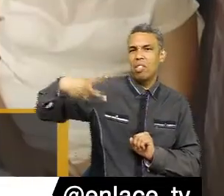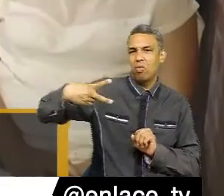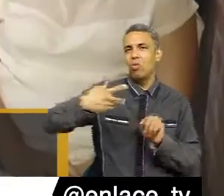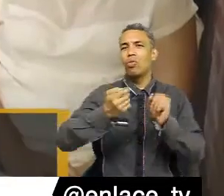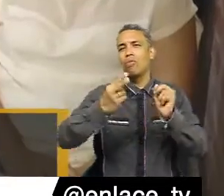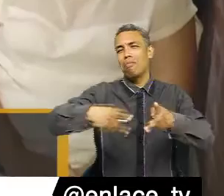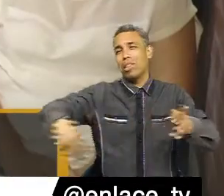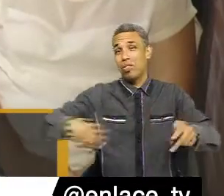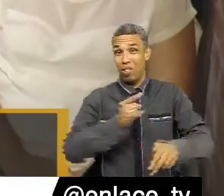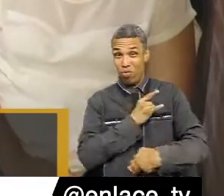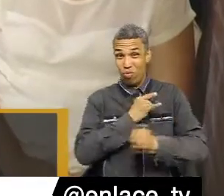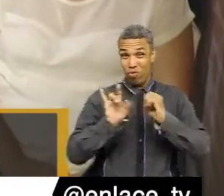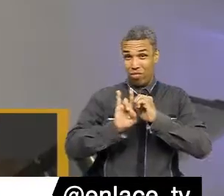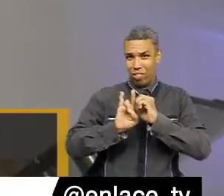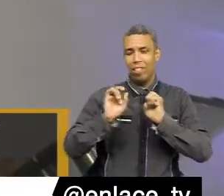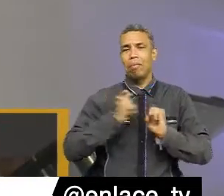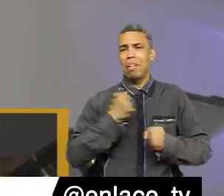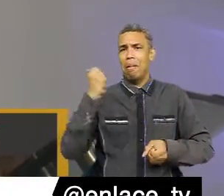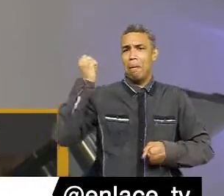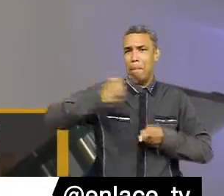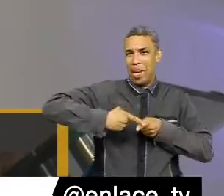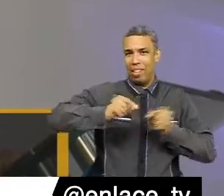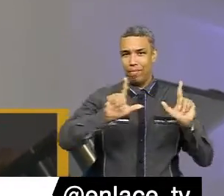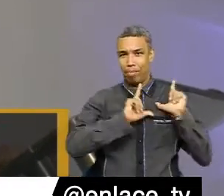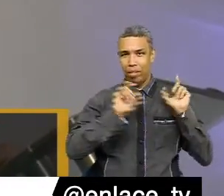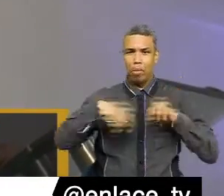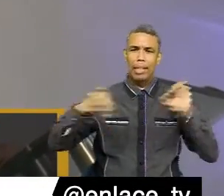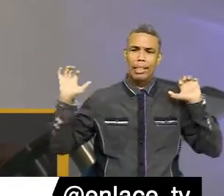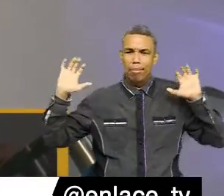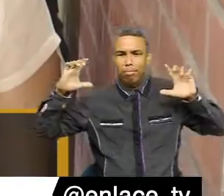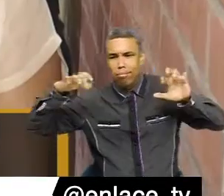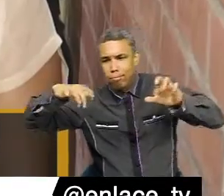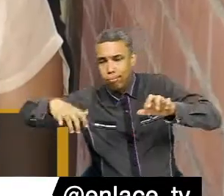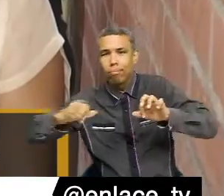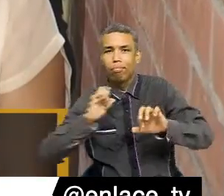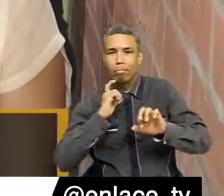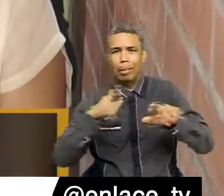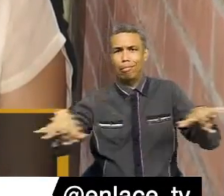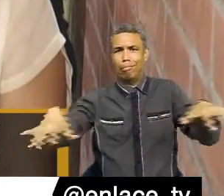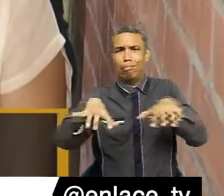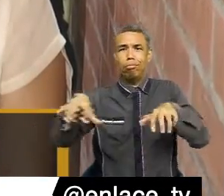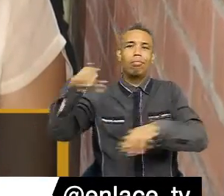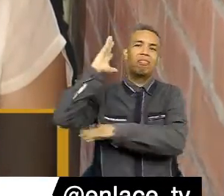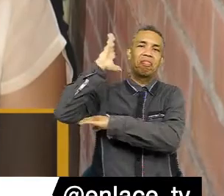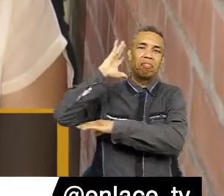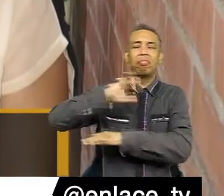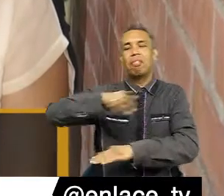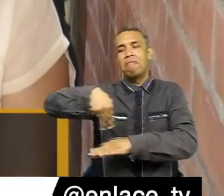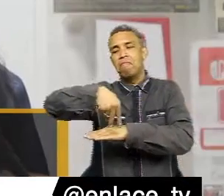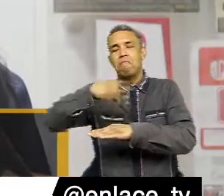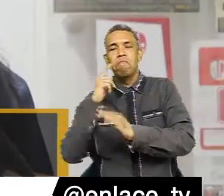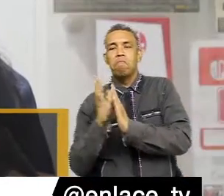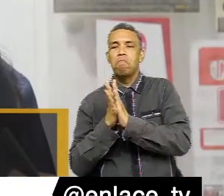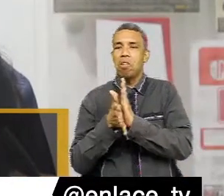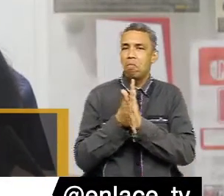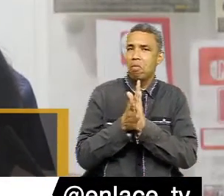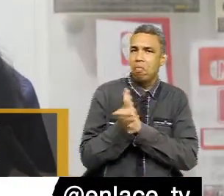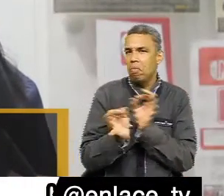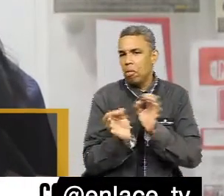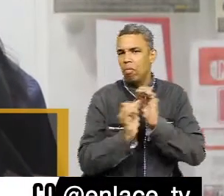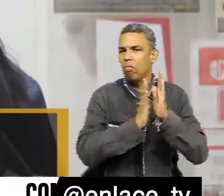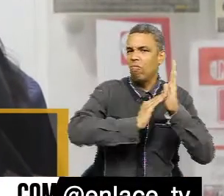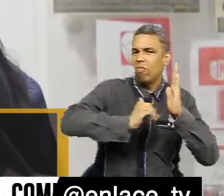una charla de actualización en sus áreas, en sus respectivas áreas. Y en la noche tenemos una conferencia en